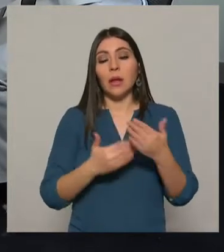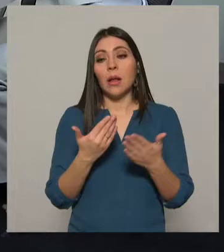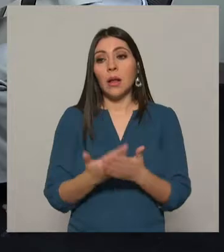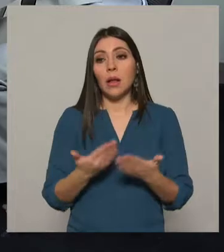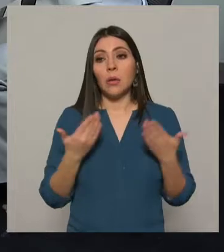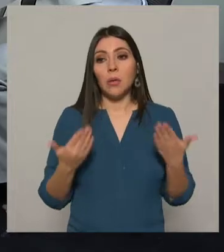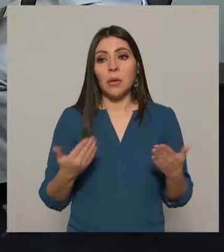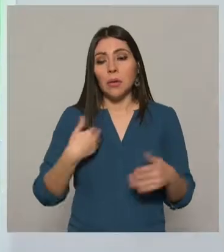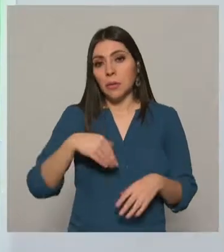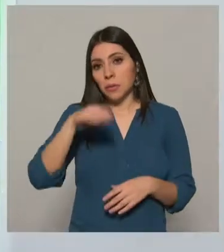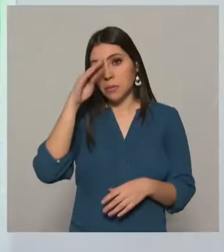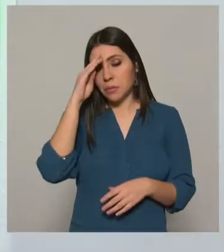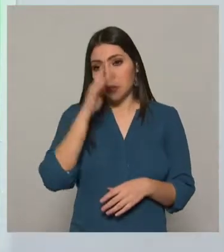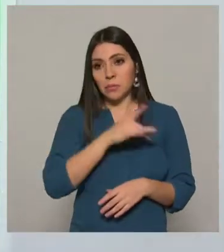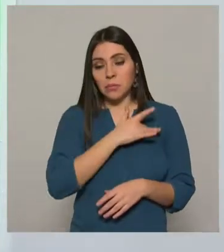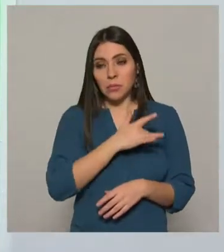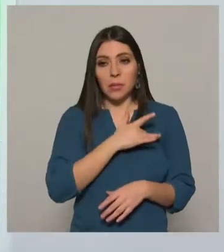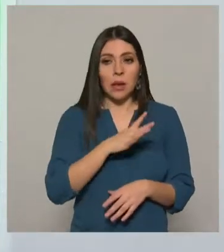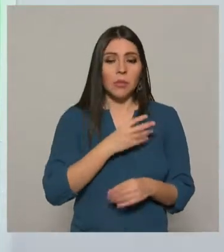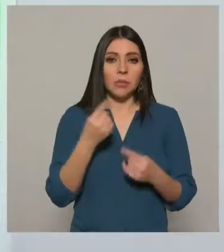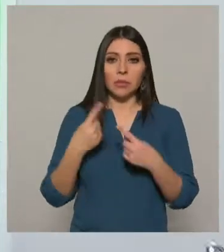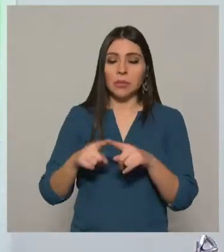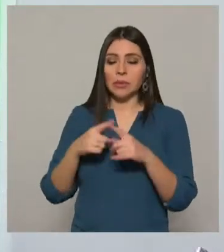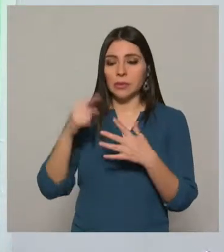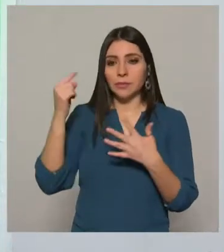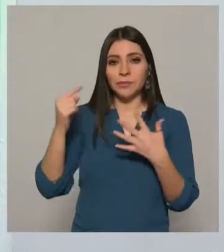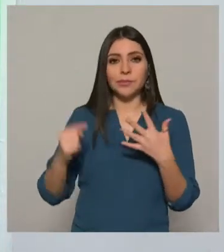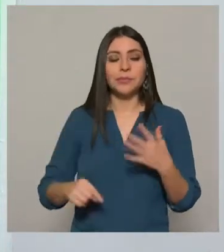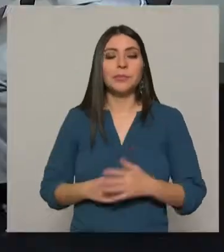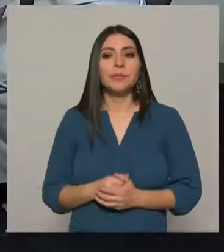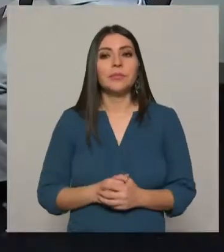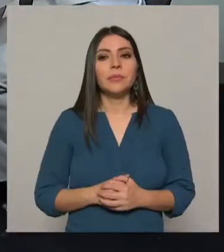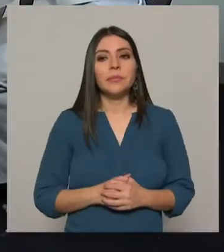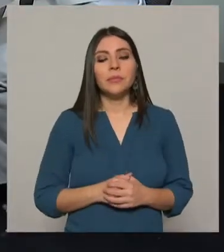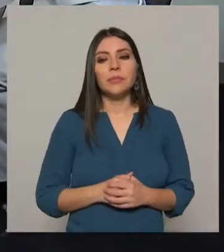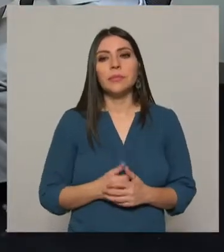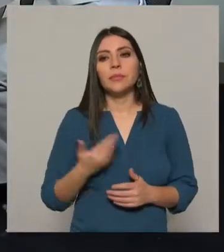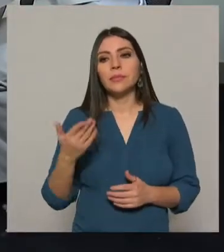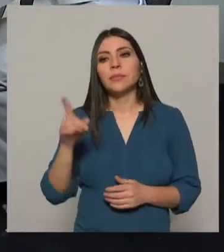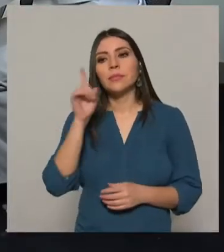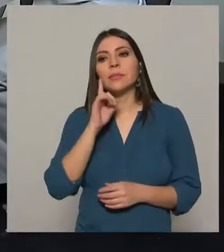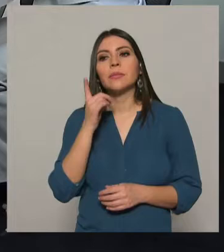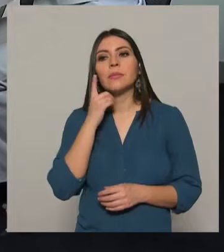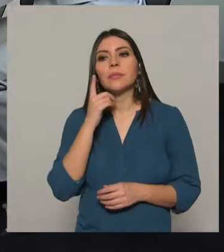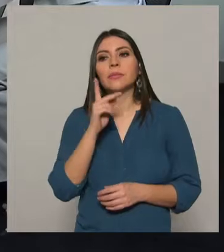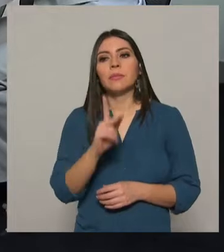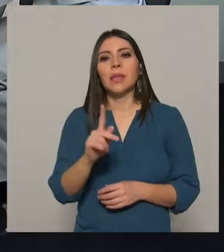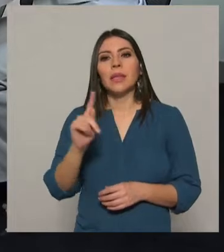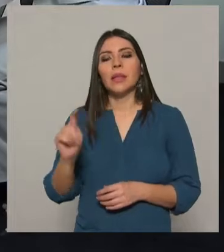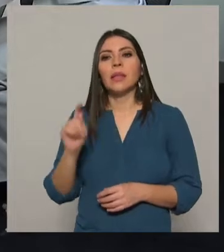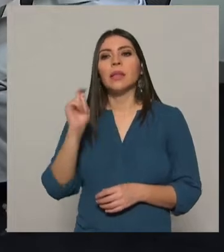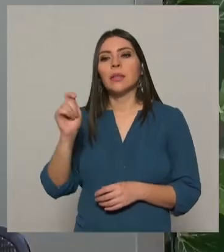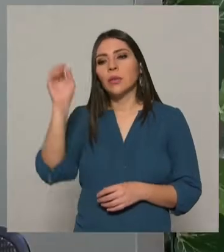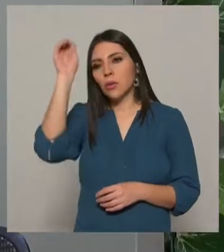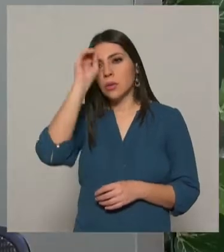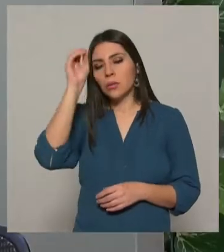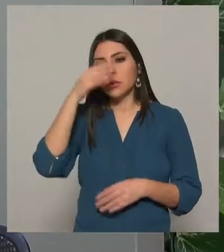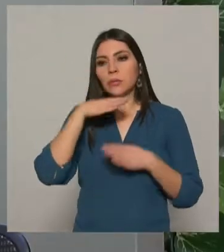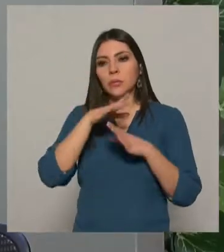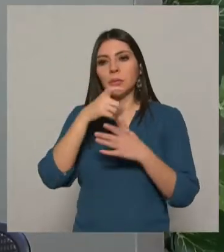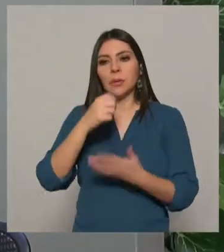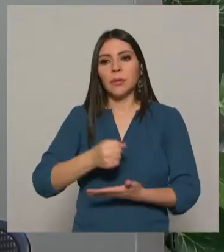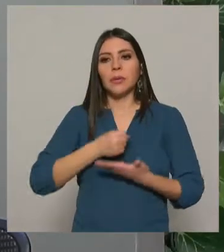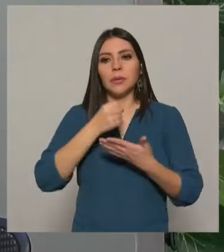que ha habido su ejercicio y una serie de cosas. Diputada, ¿cuál es el posicionamiento del Partido del Trabajo respecto al presupuesto?